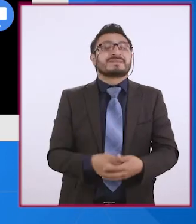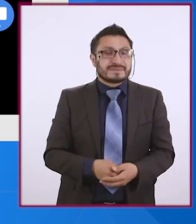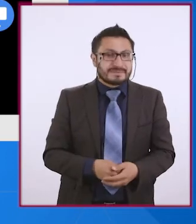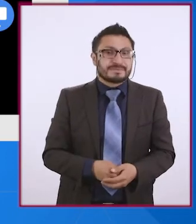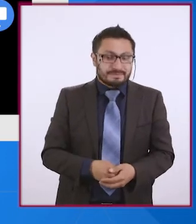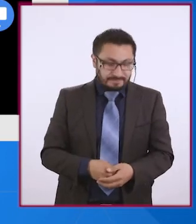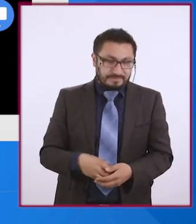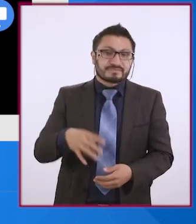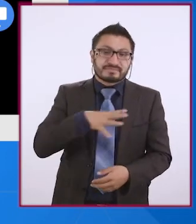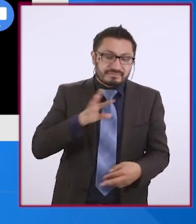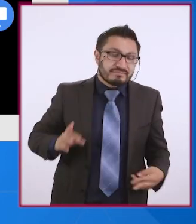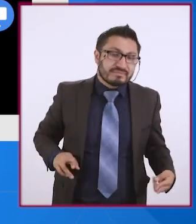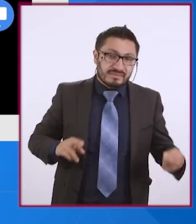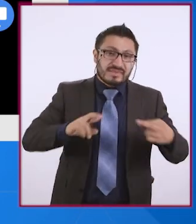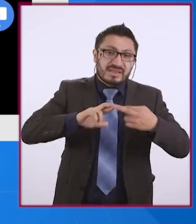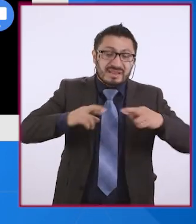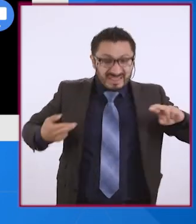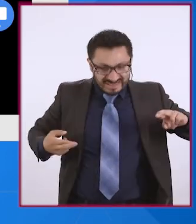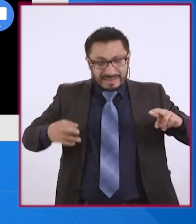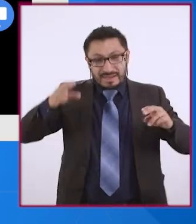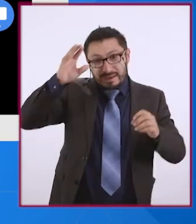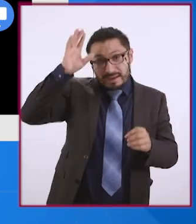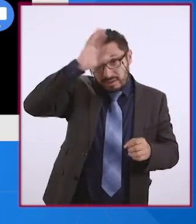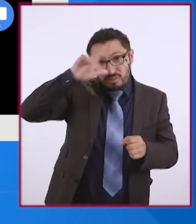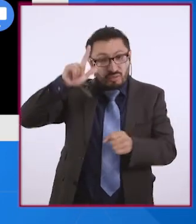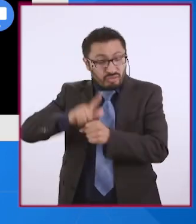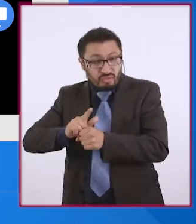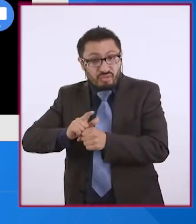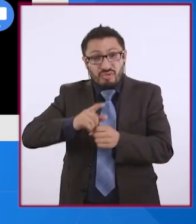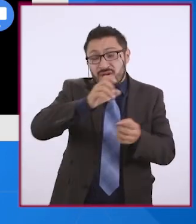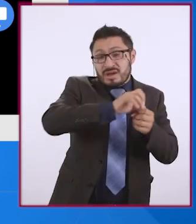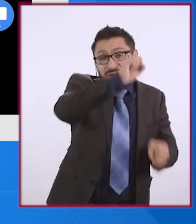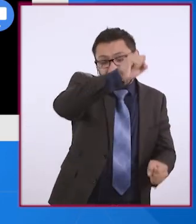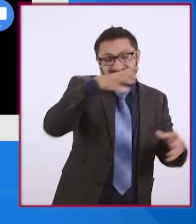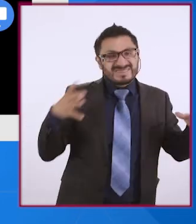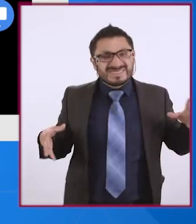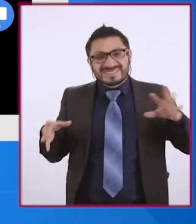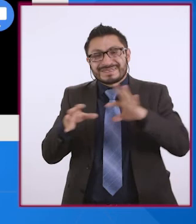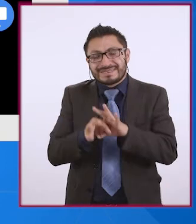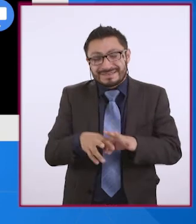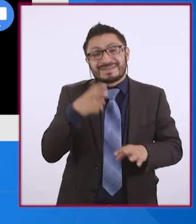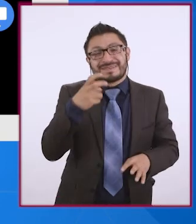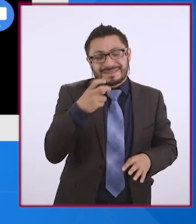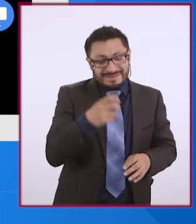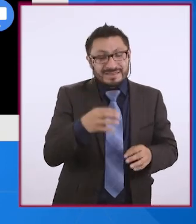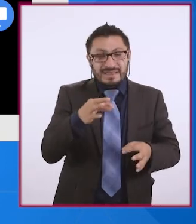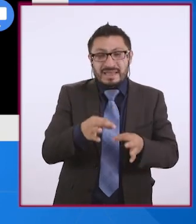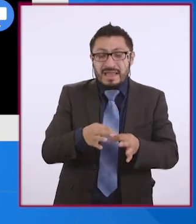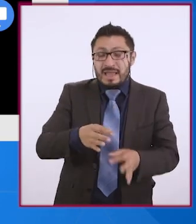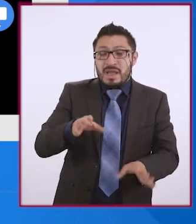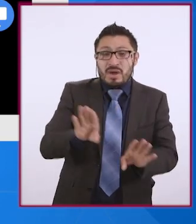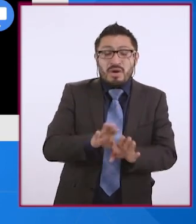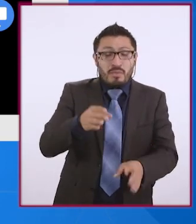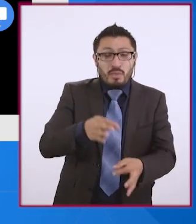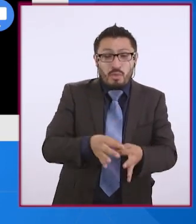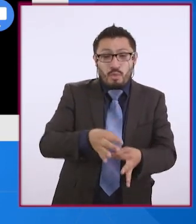hay una relación entre cultura y constitución. A eso se le llama, y ese es el eje del